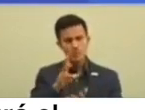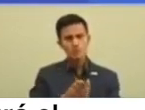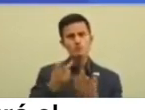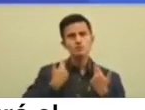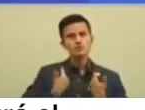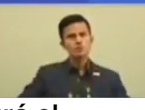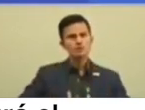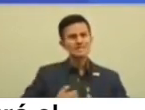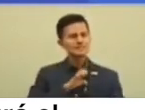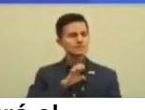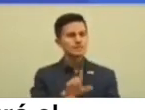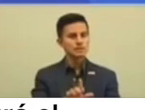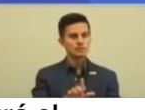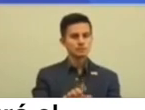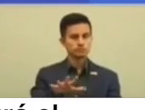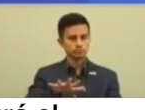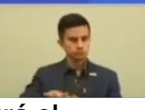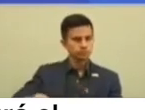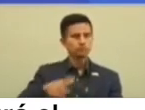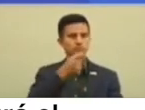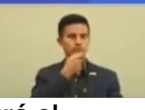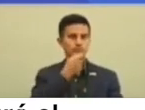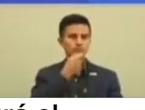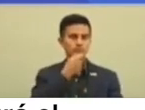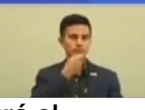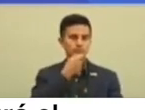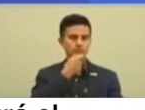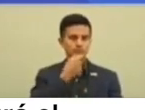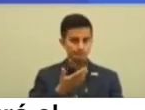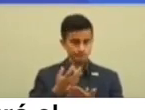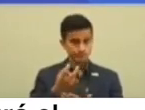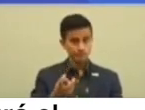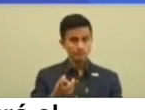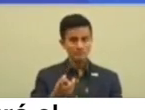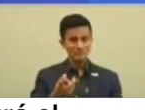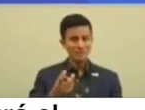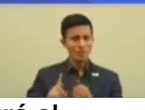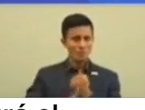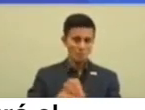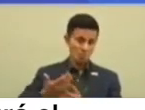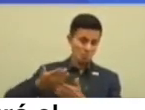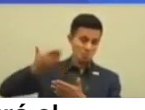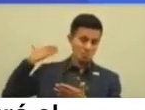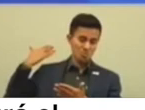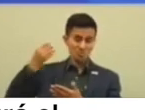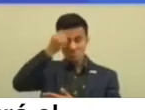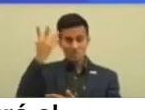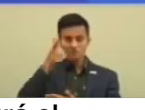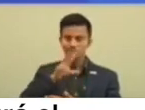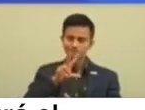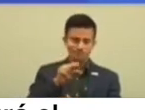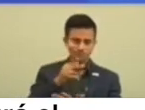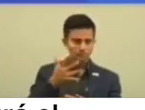particularmente de la niñez. Con ella no se resarcirán los perjuicios ocasionados, pero representa un